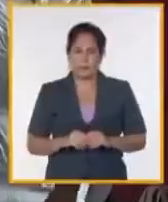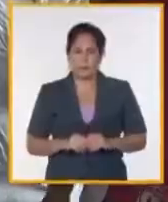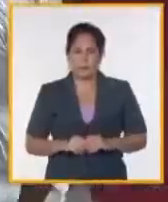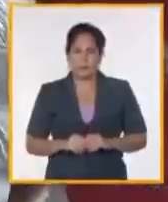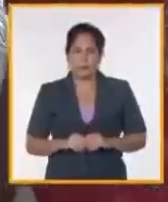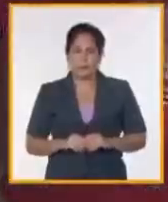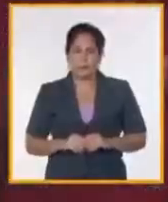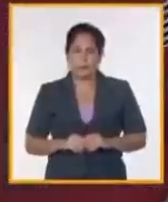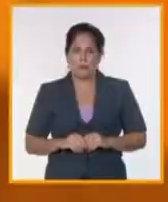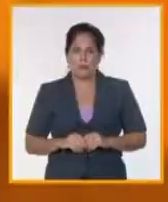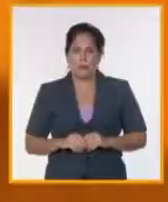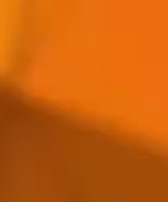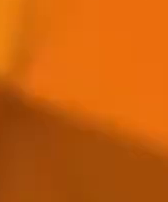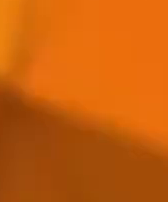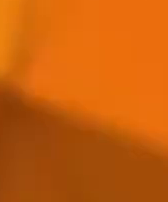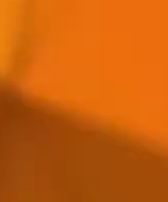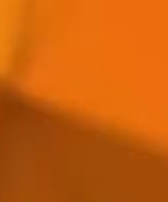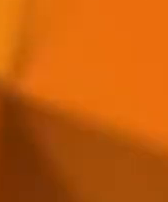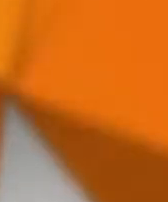LTV Noticias.